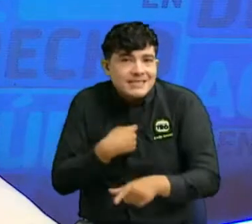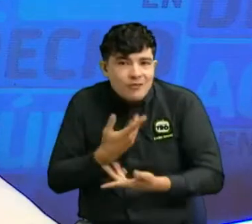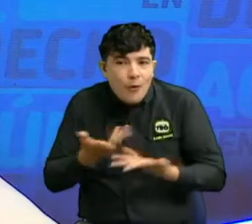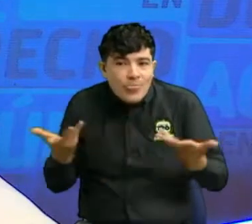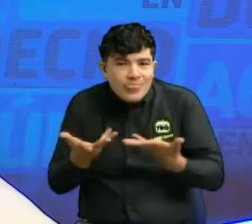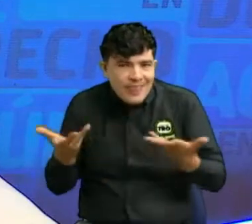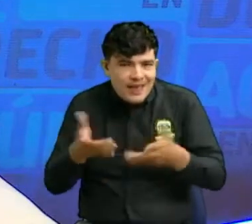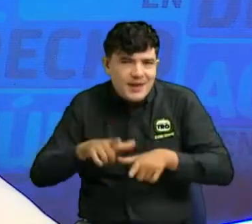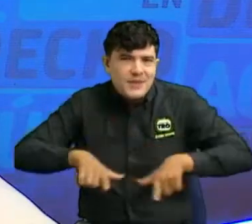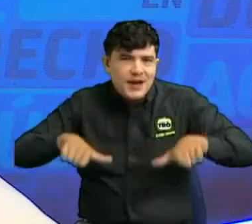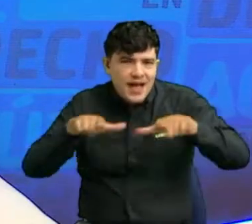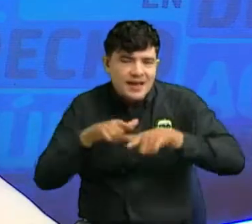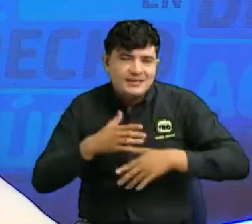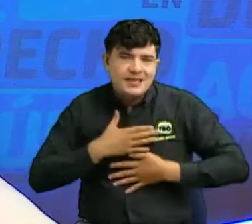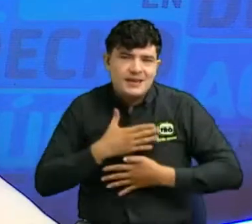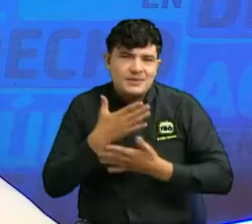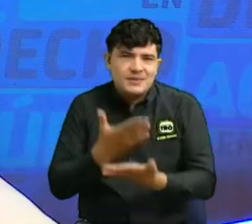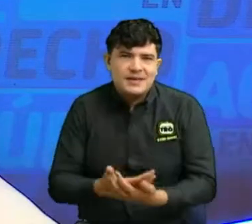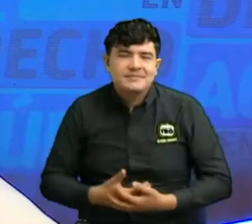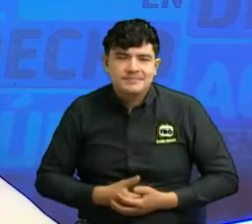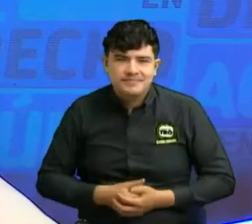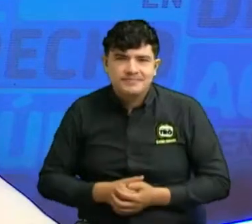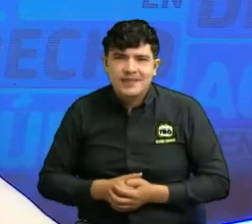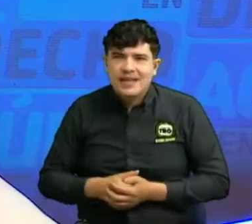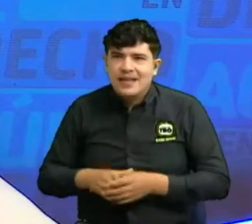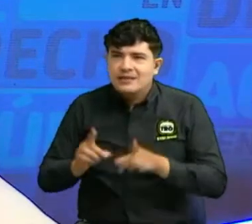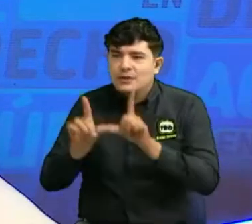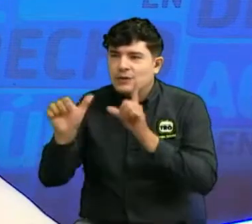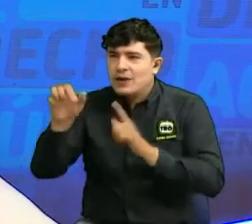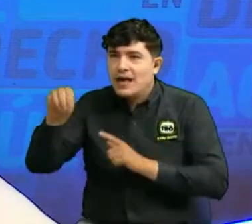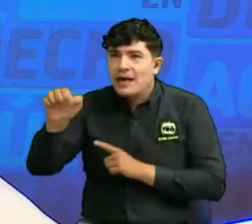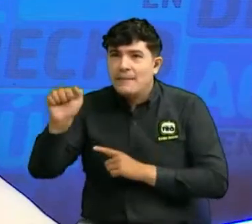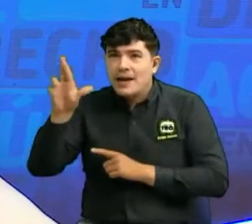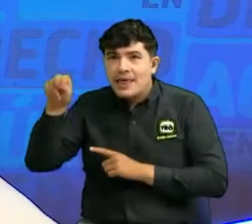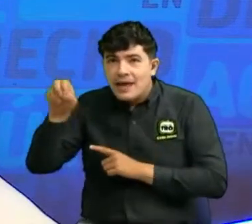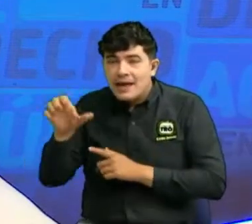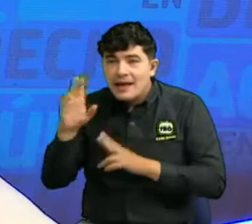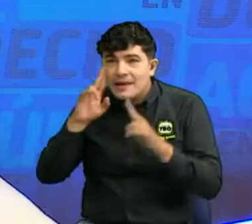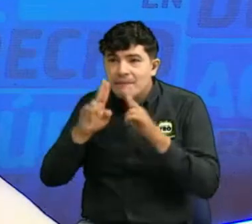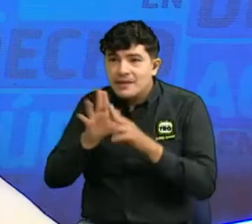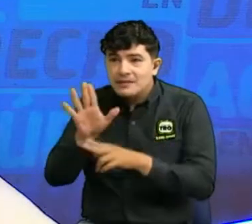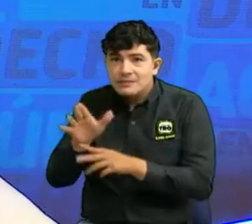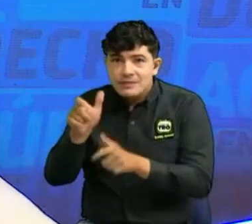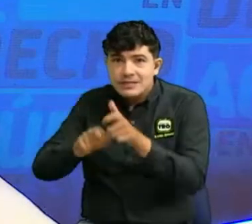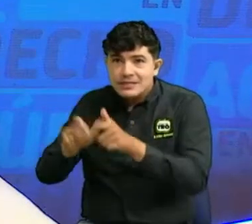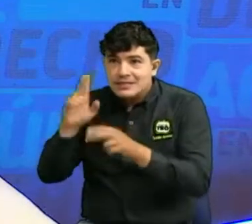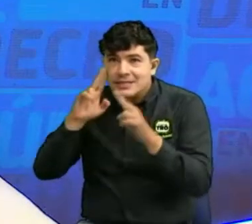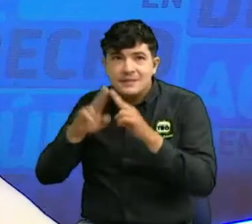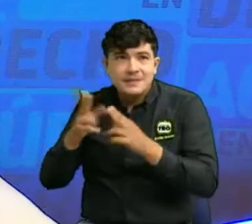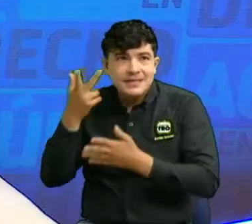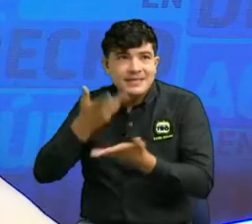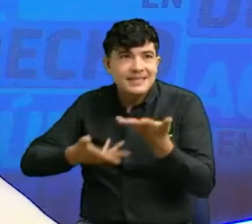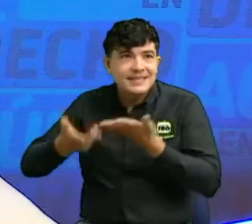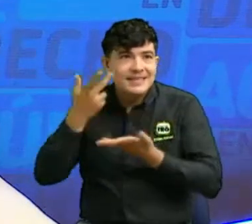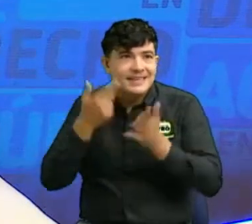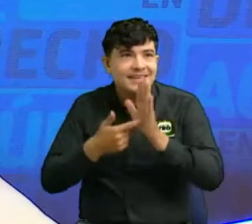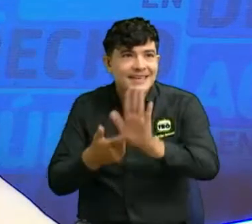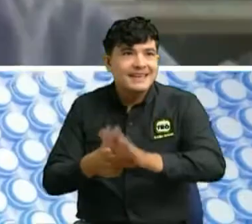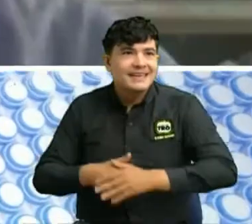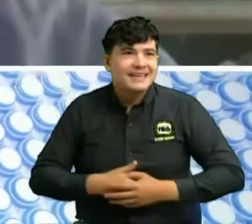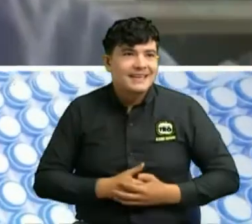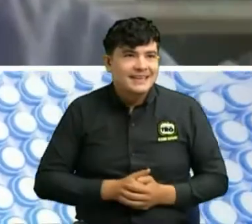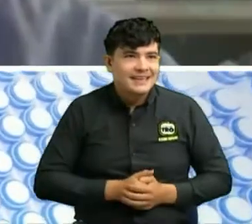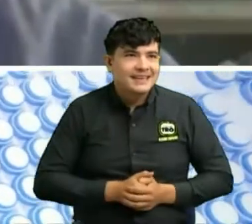que desde cualquier rincón de Colombia hasta ahora se comunican con nosotros y nos reportan sintonía, abogada. Sí, tenemos